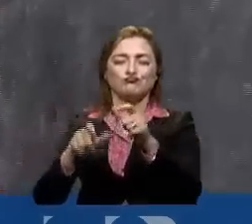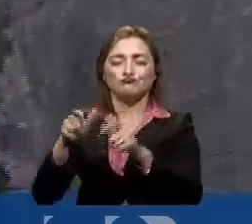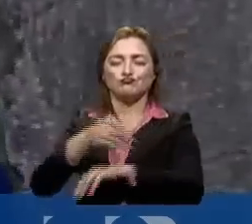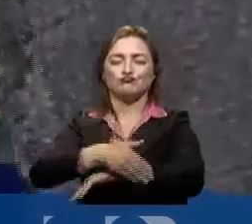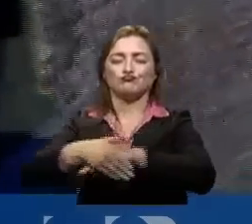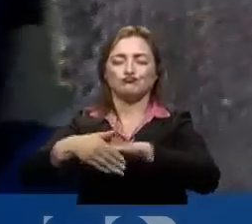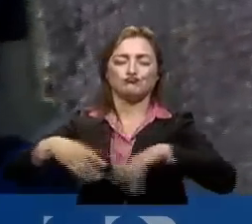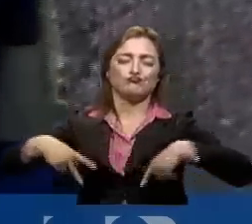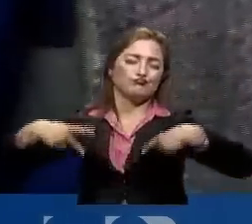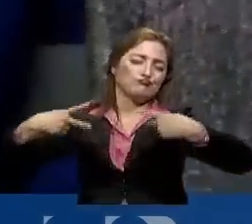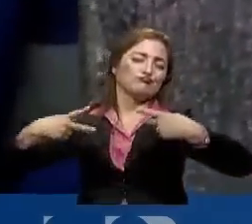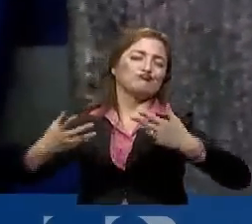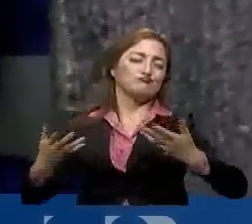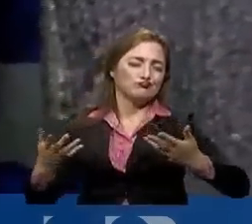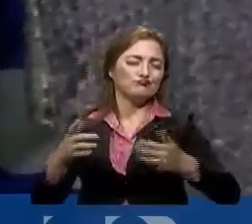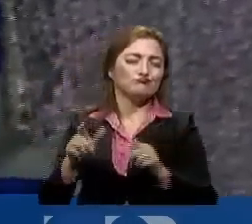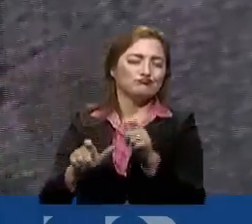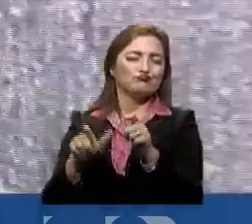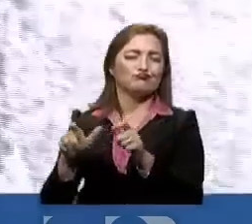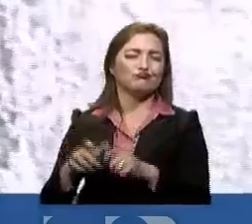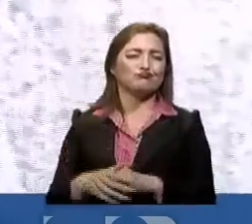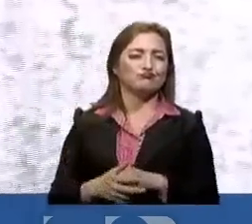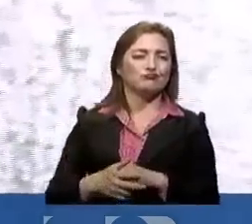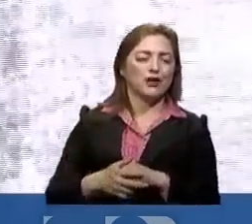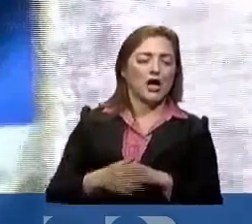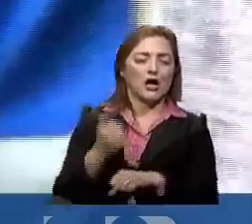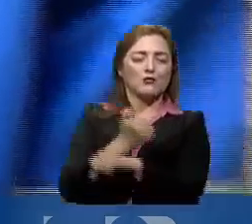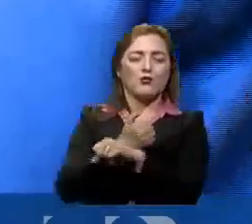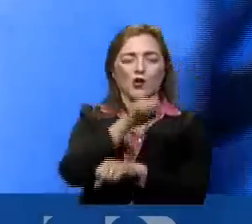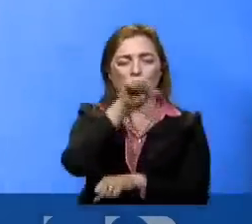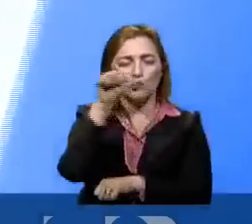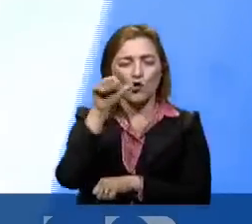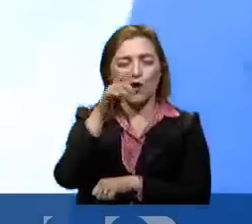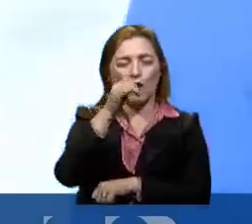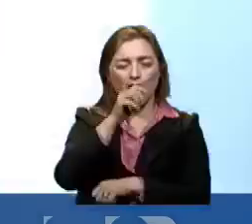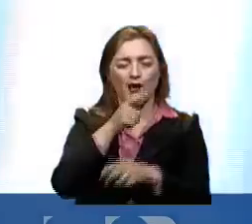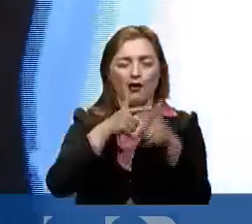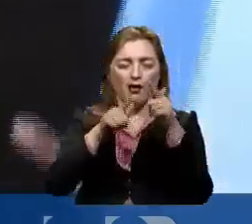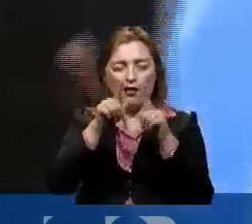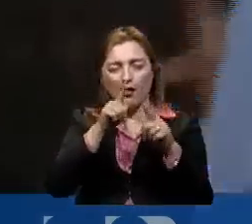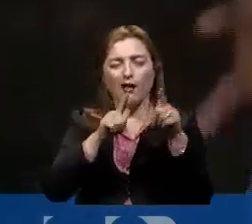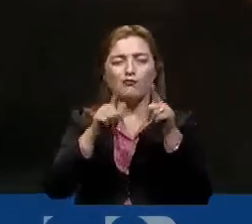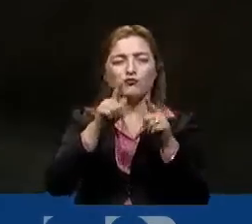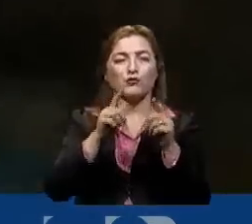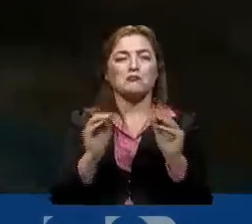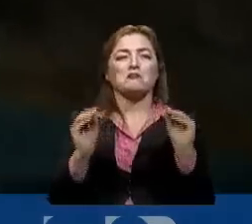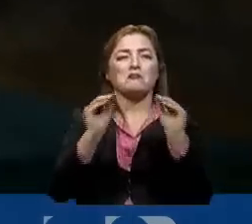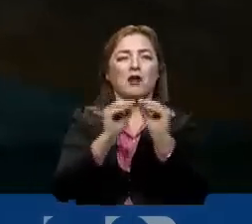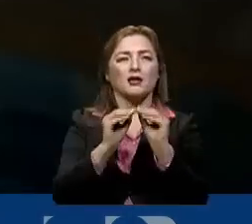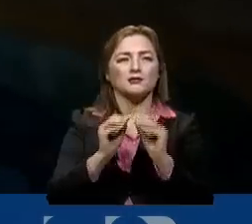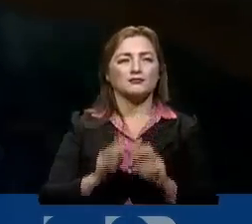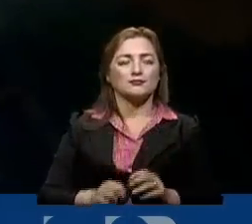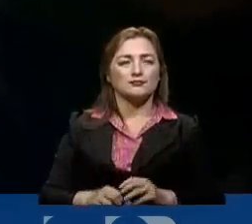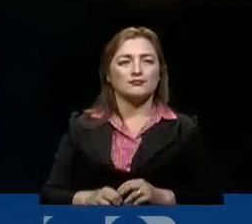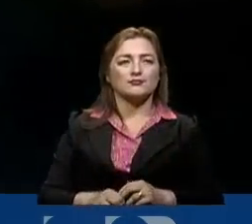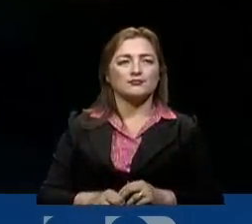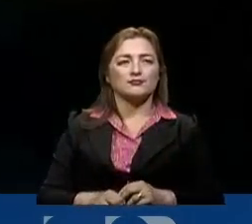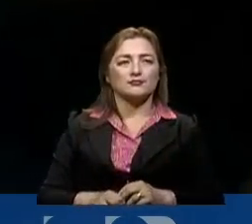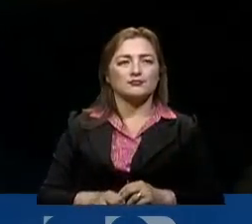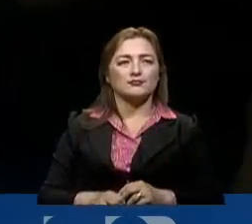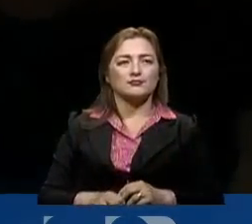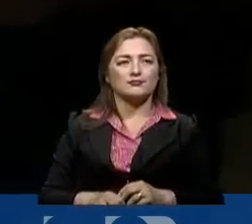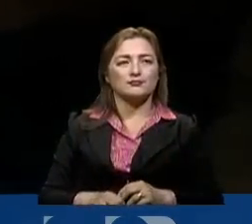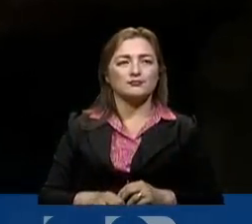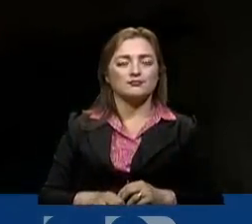habitantes de calle y de las personas consumidoras de droga y alcohol, que cada vez han incrementado justamente en estos